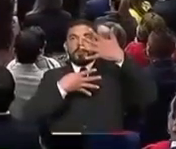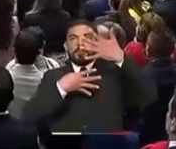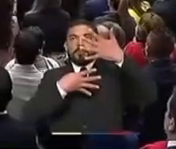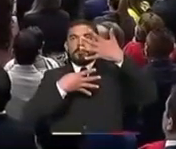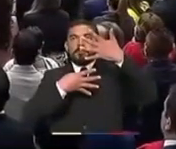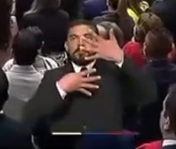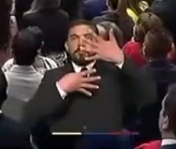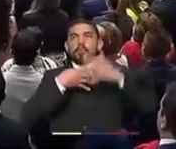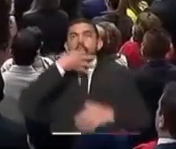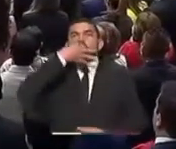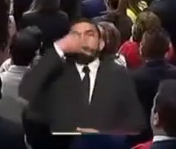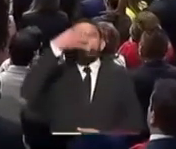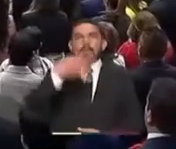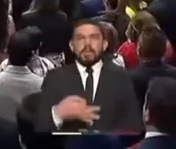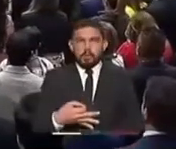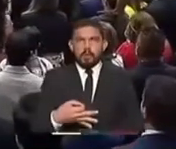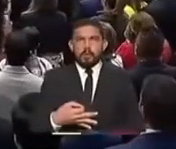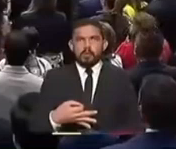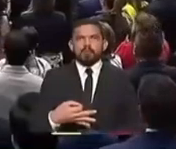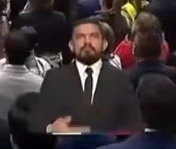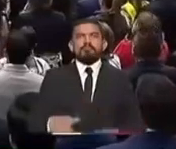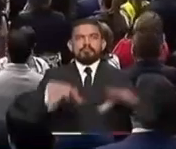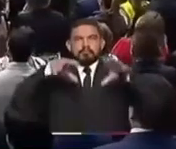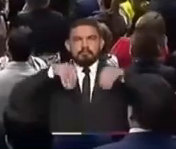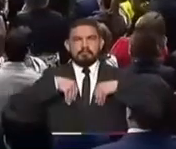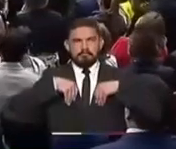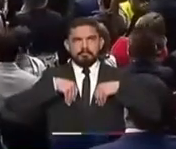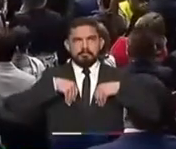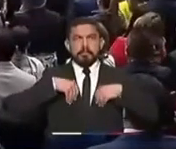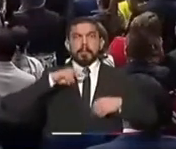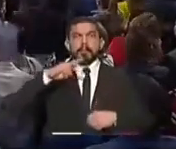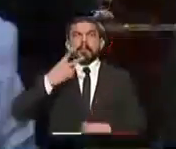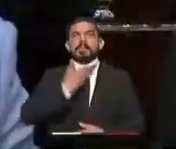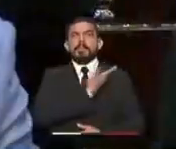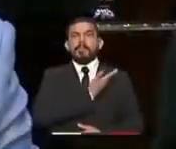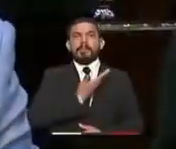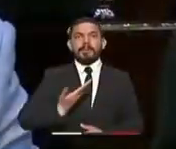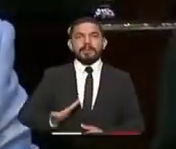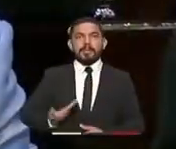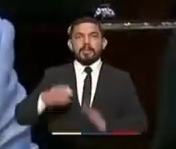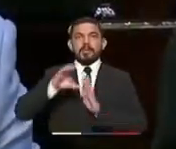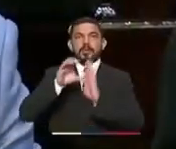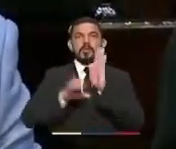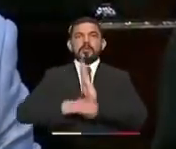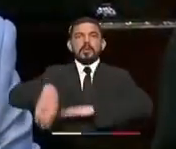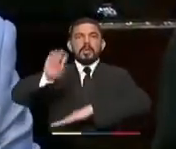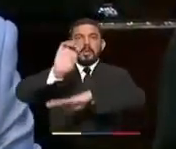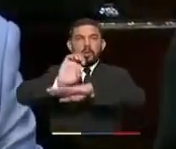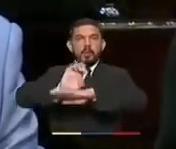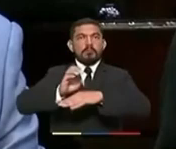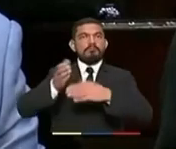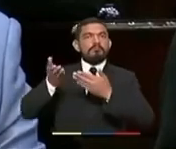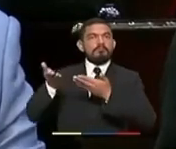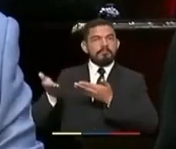toma de juramento de posesión como vicepresidenta constitucional de la República del